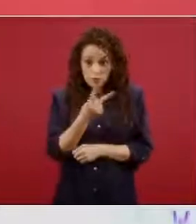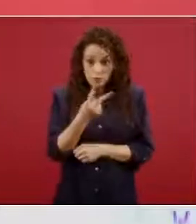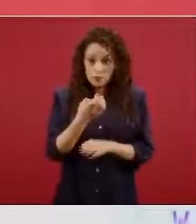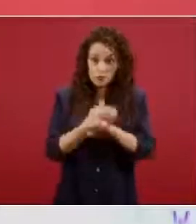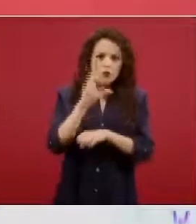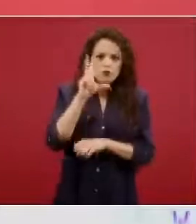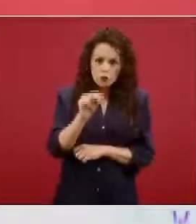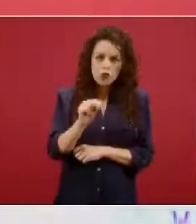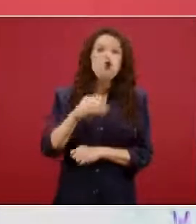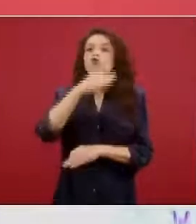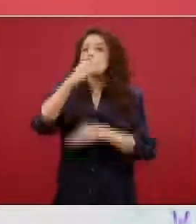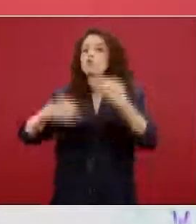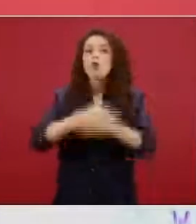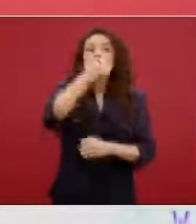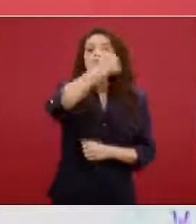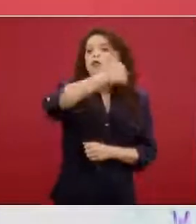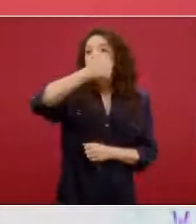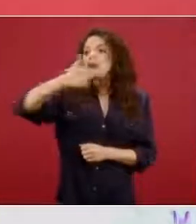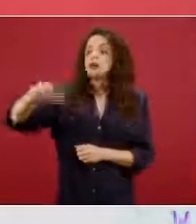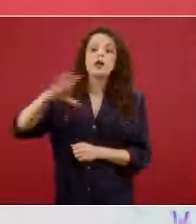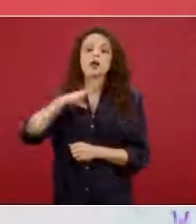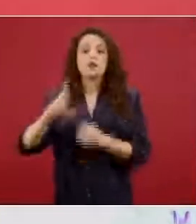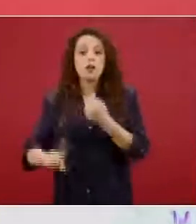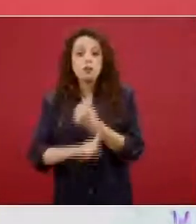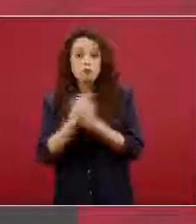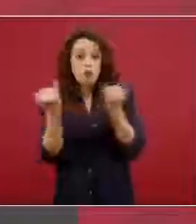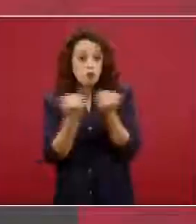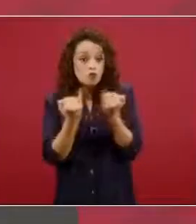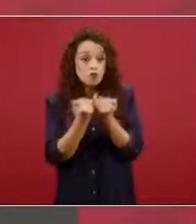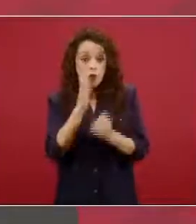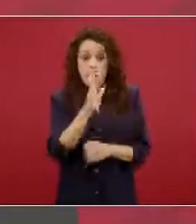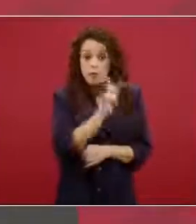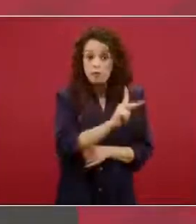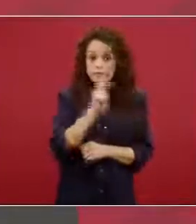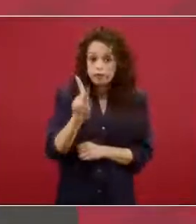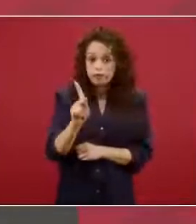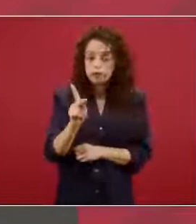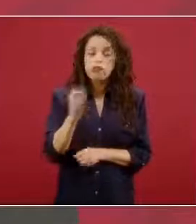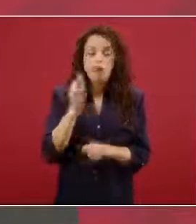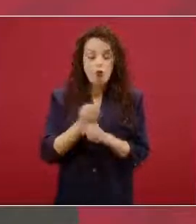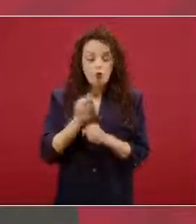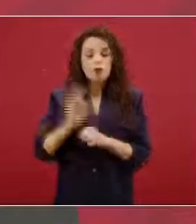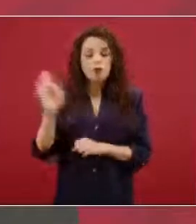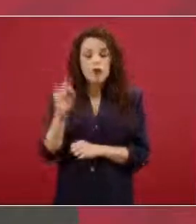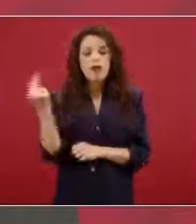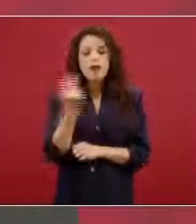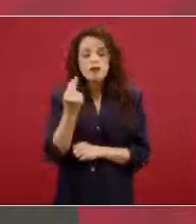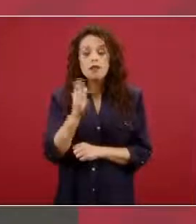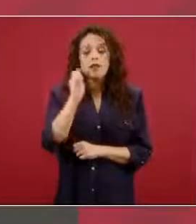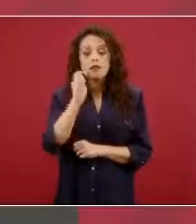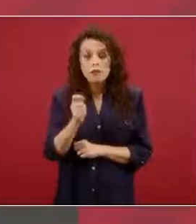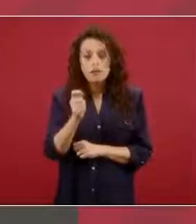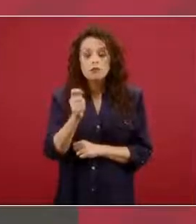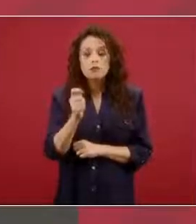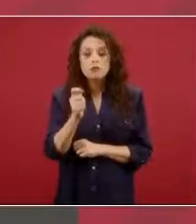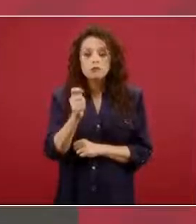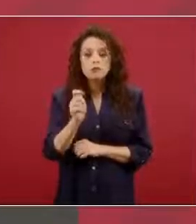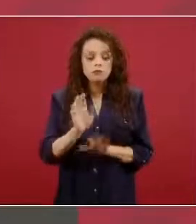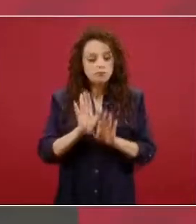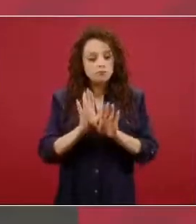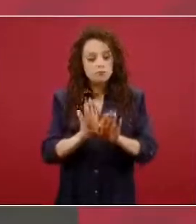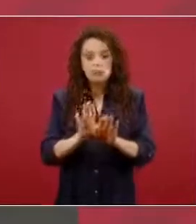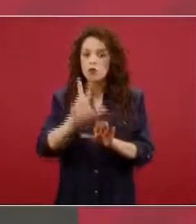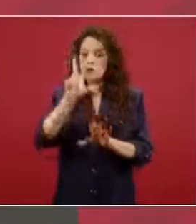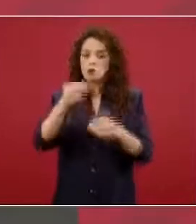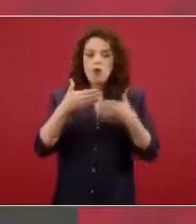estados, pero cada estado que esté enfrentando una situación así, es momento quizá de posponer algunas actividades de